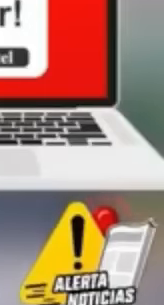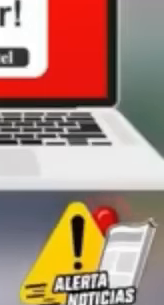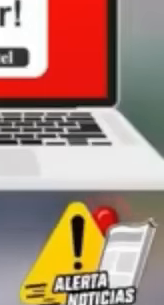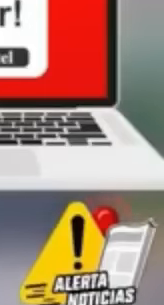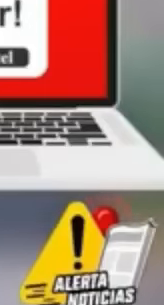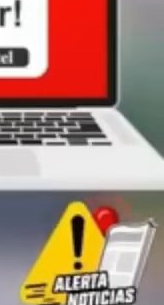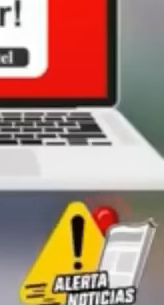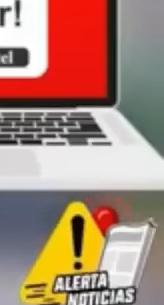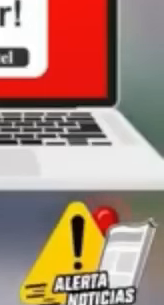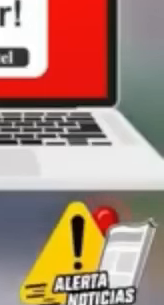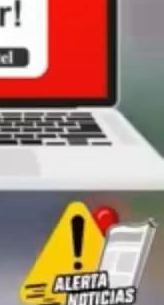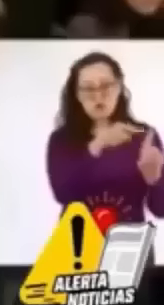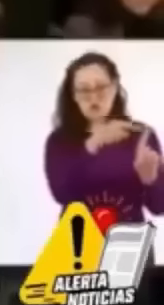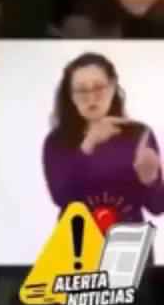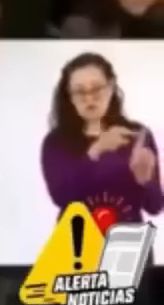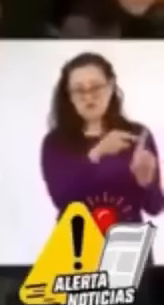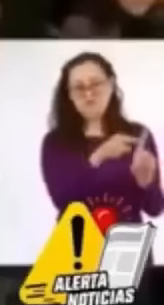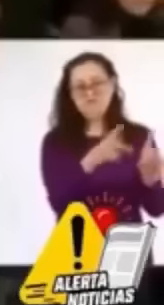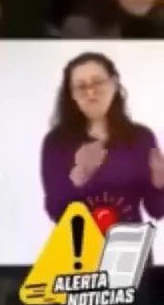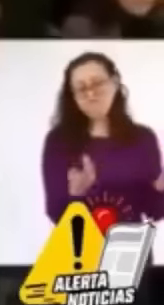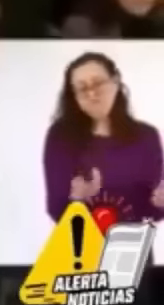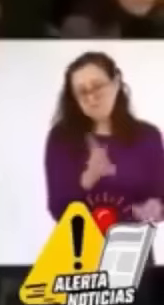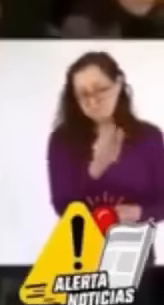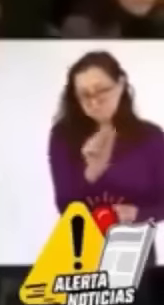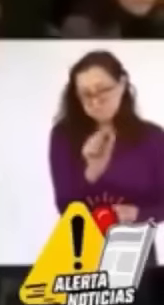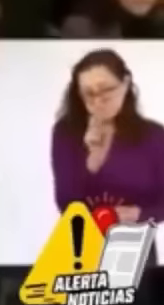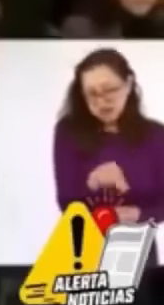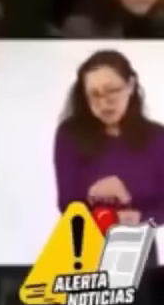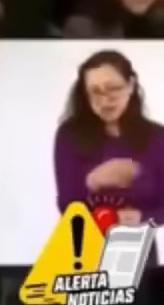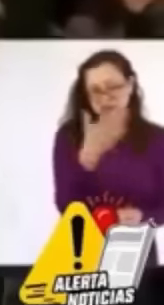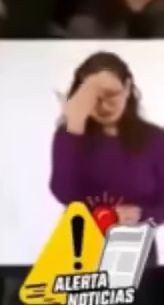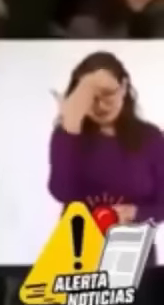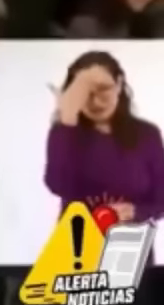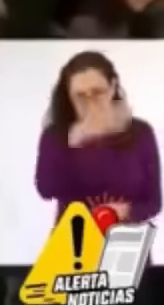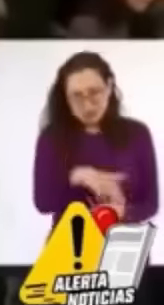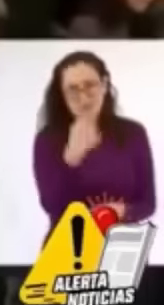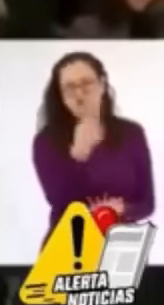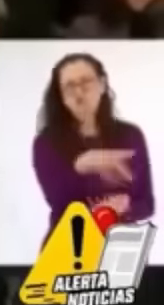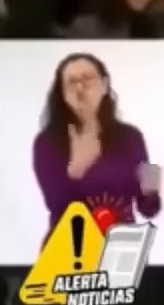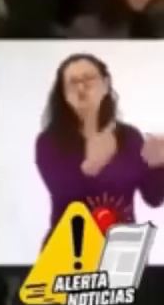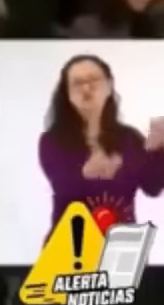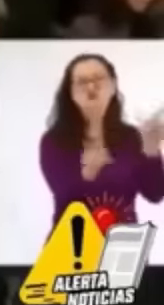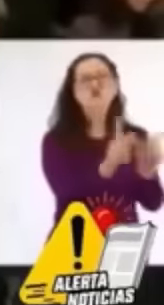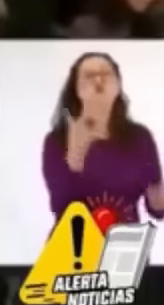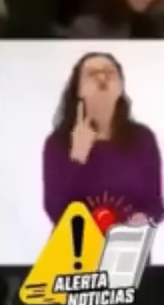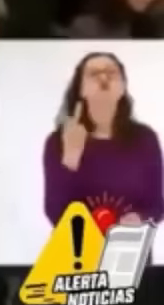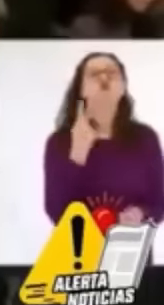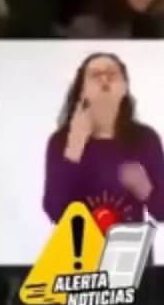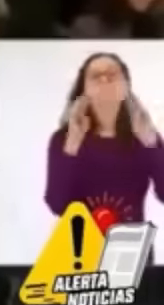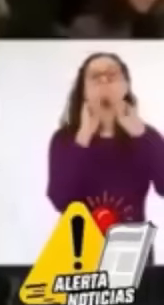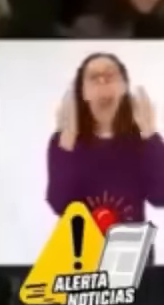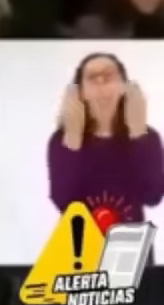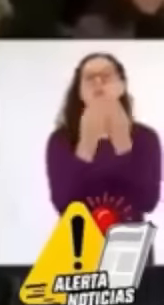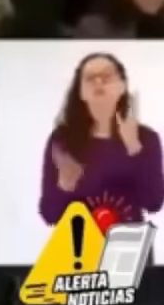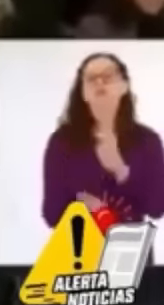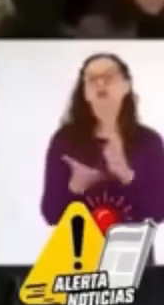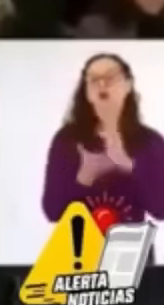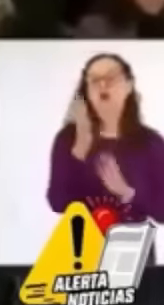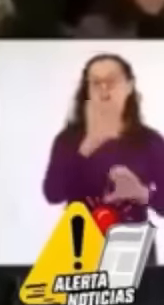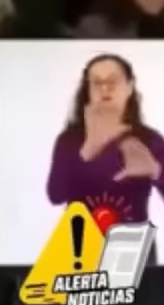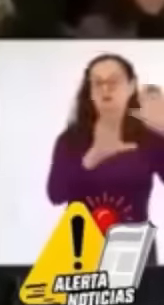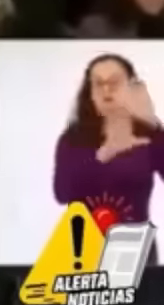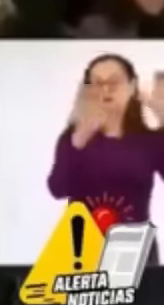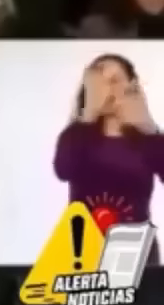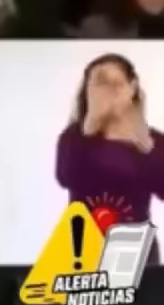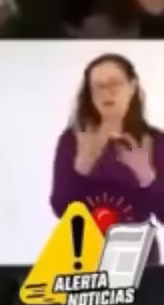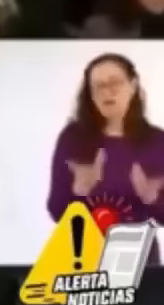mágicamente desaparecieron. Pero una reportera tiene toda la información que faltaba, así que mexicanos, prepárense porque les vamos a presentar lo más polémico